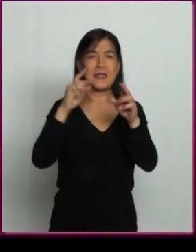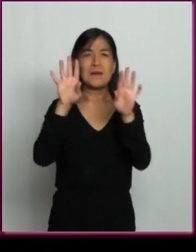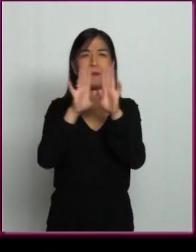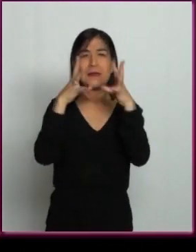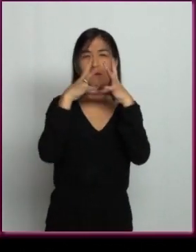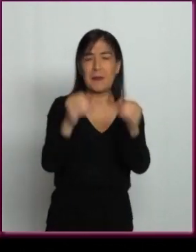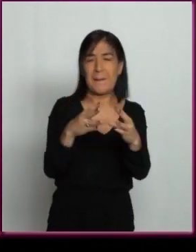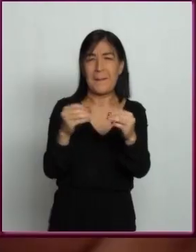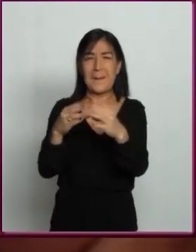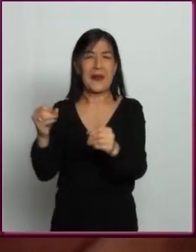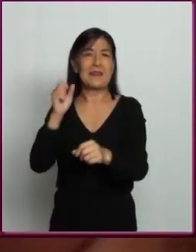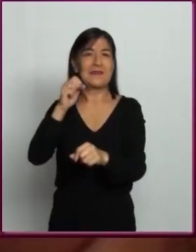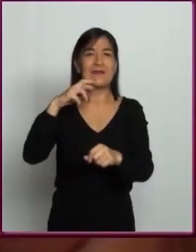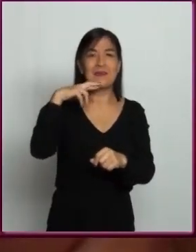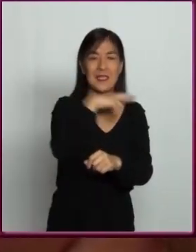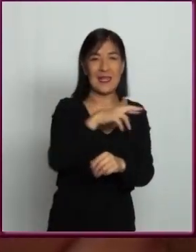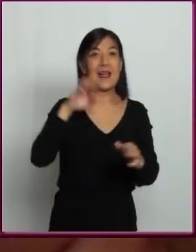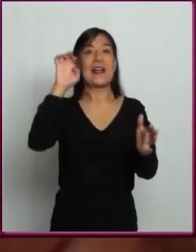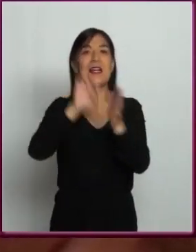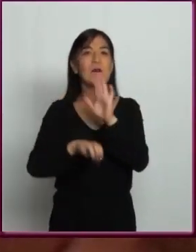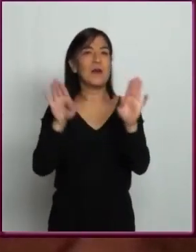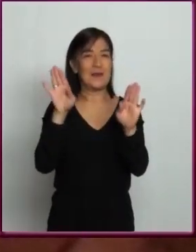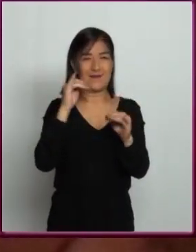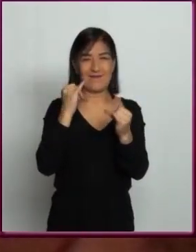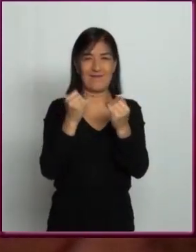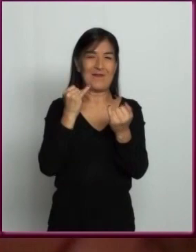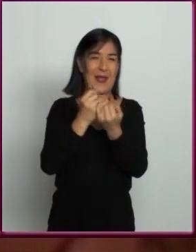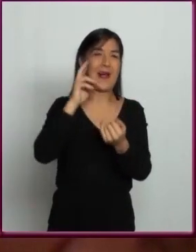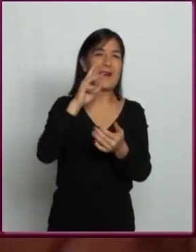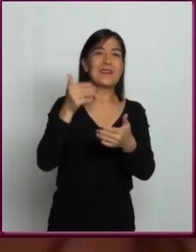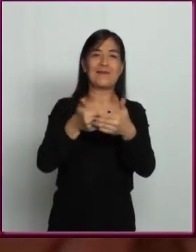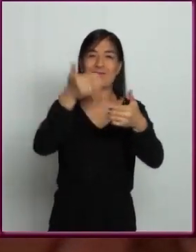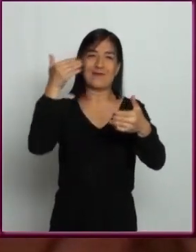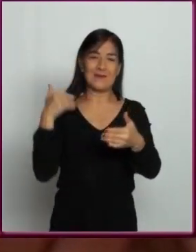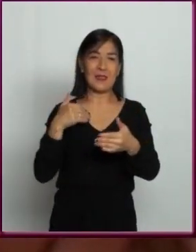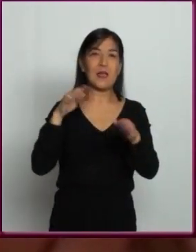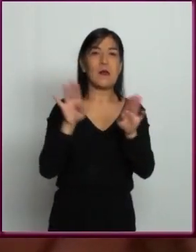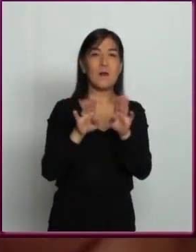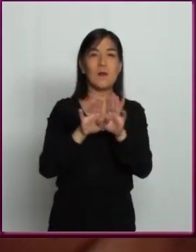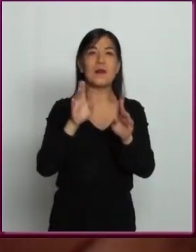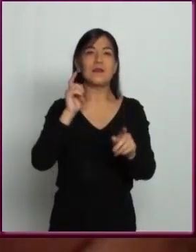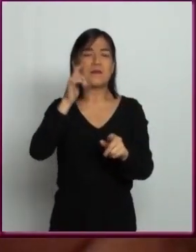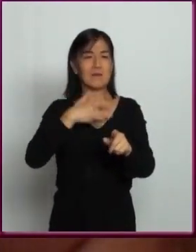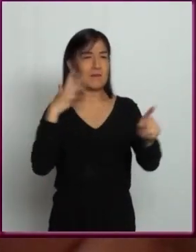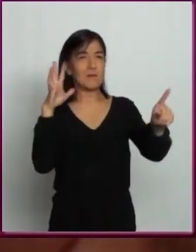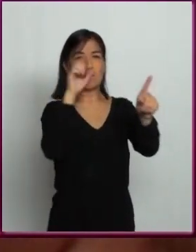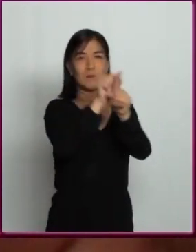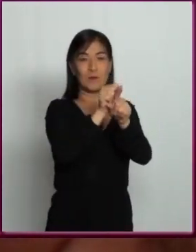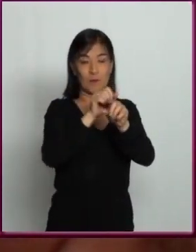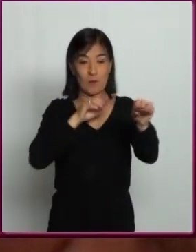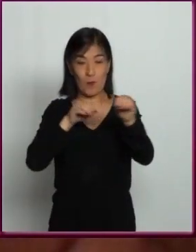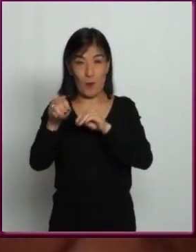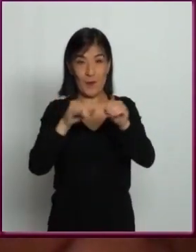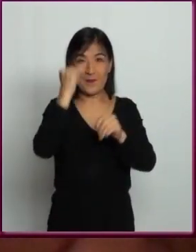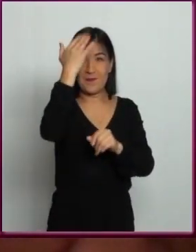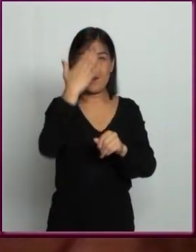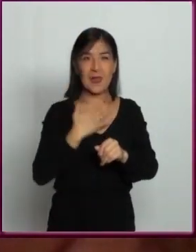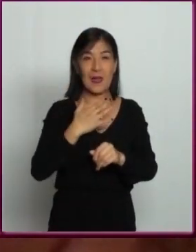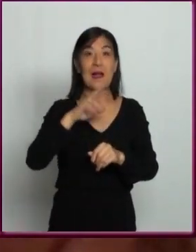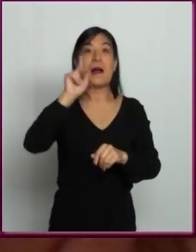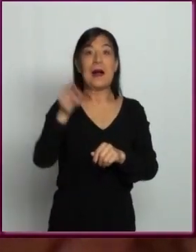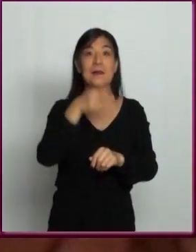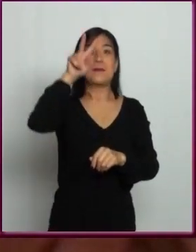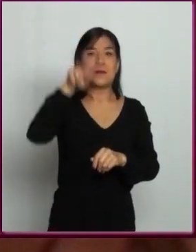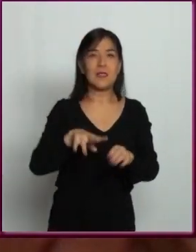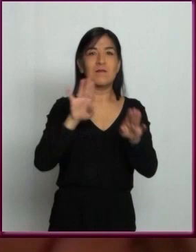tan extremas. Como hemos visto en episodios pasados, lo que percibimos como imágenes en movimiento en realidad